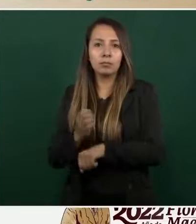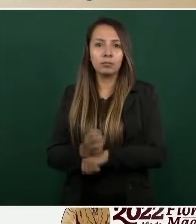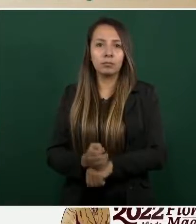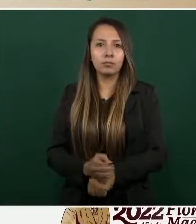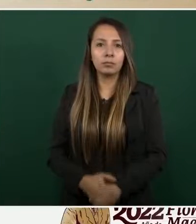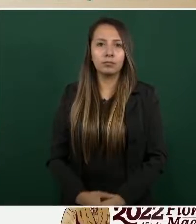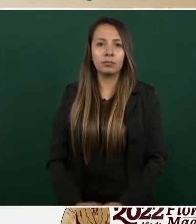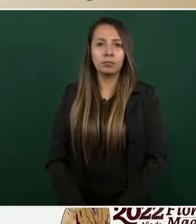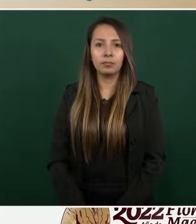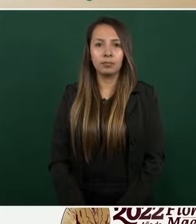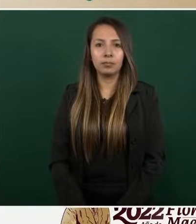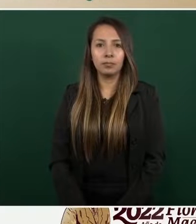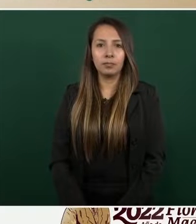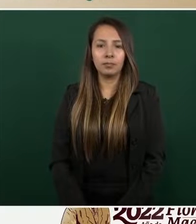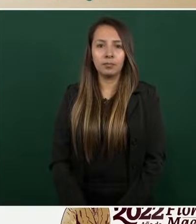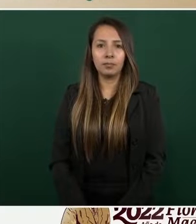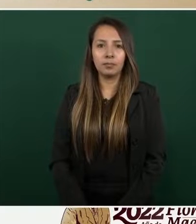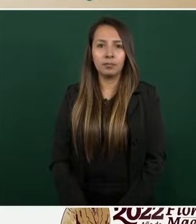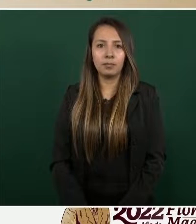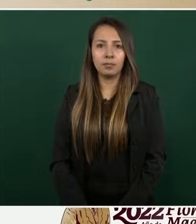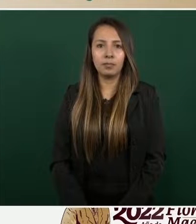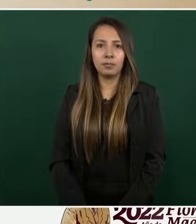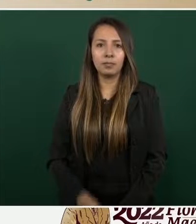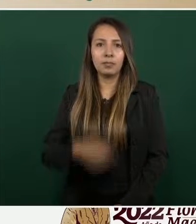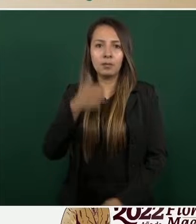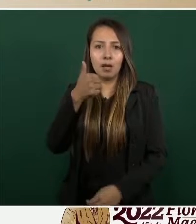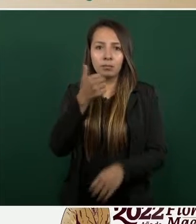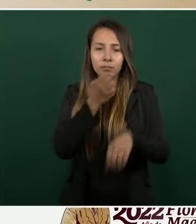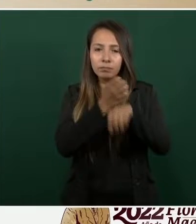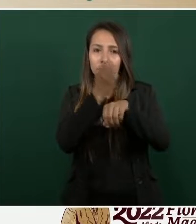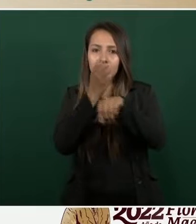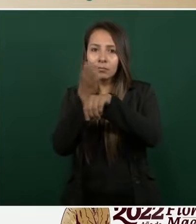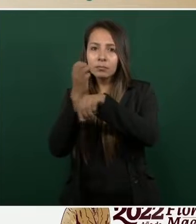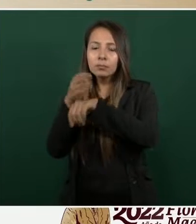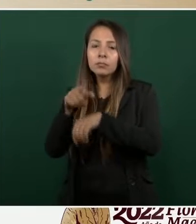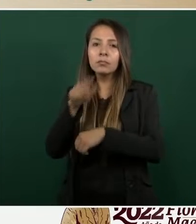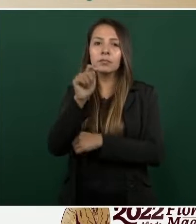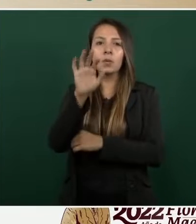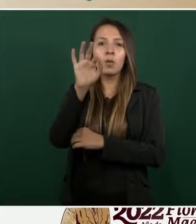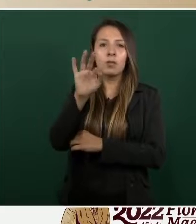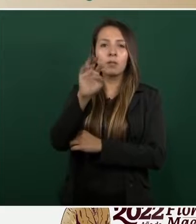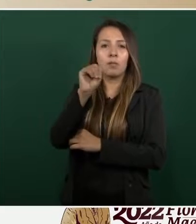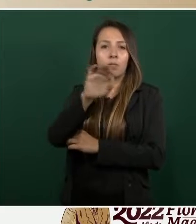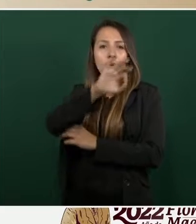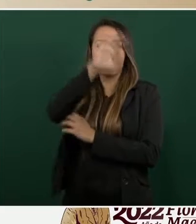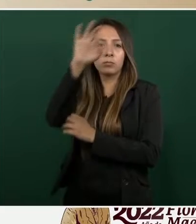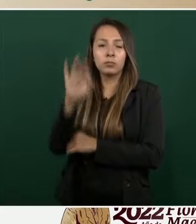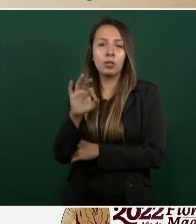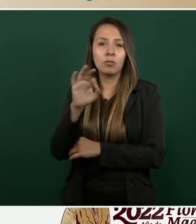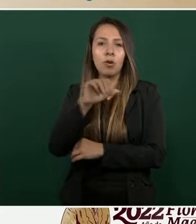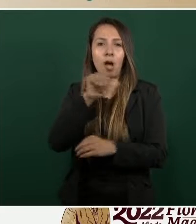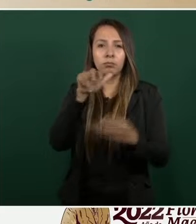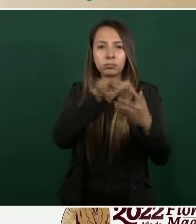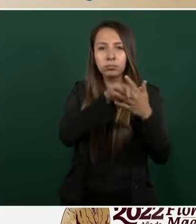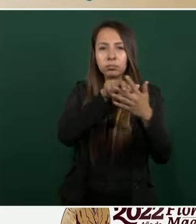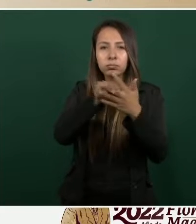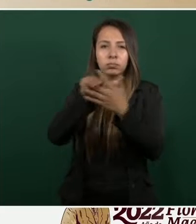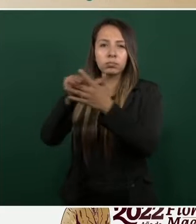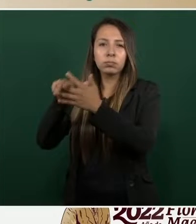6 estados siguen concentrando el 49% de los delitos de homicidio doloso en todo el